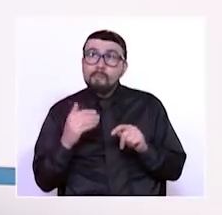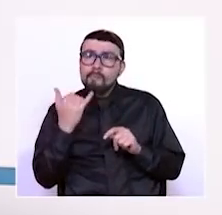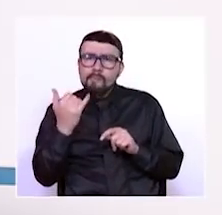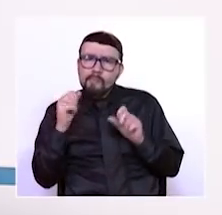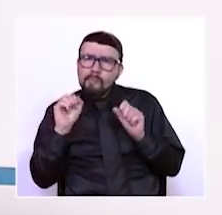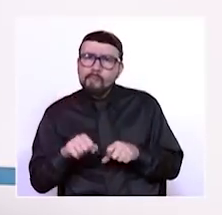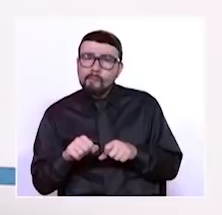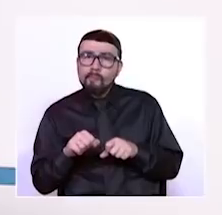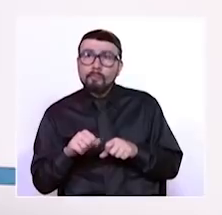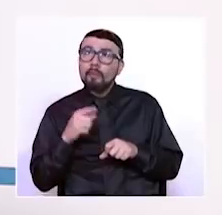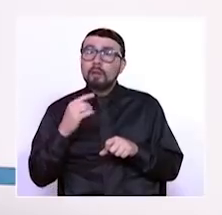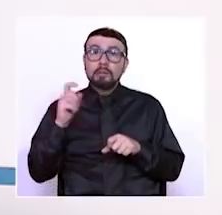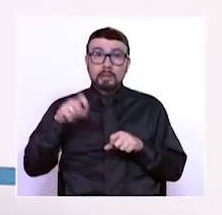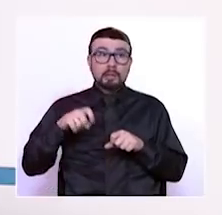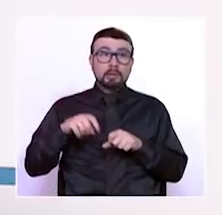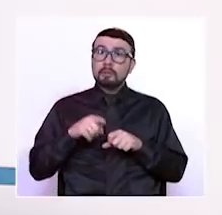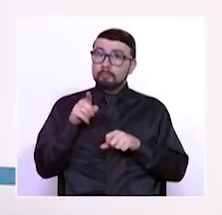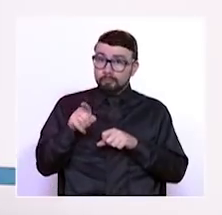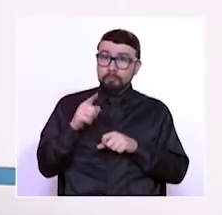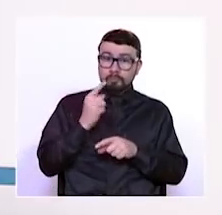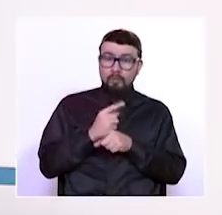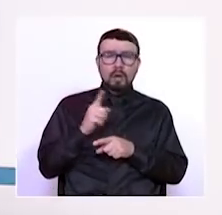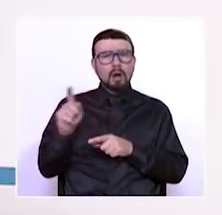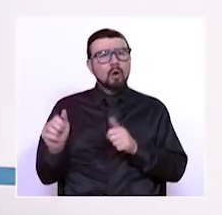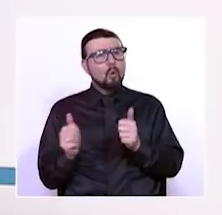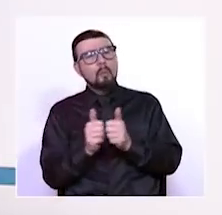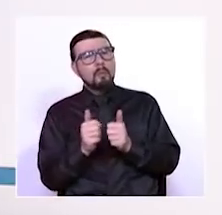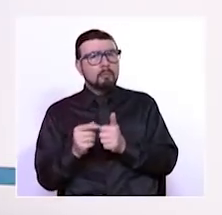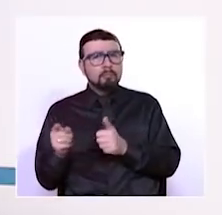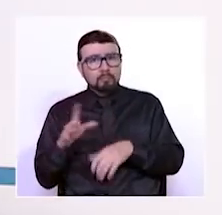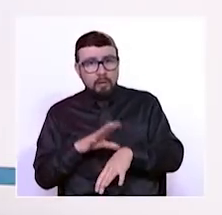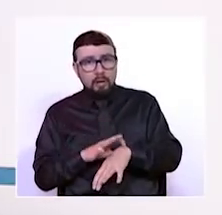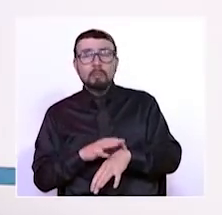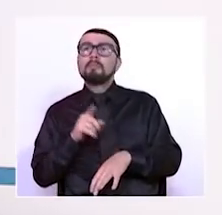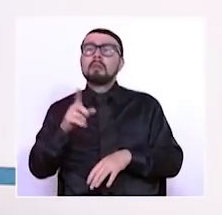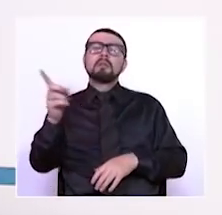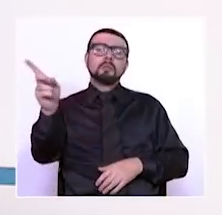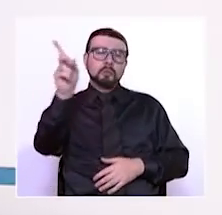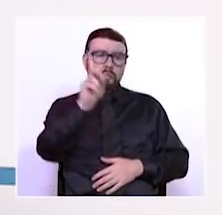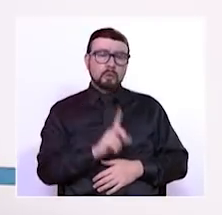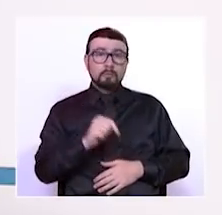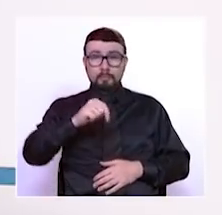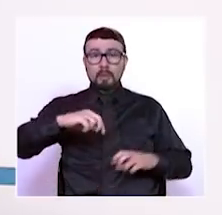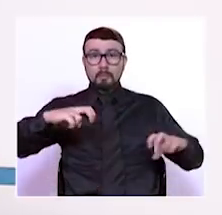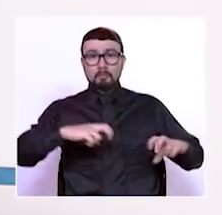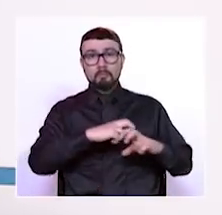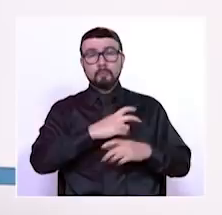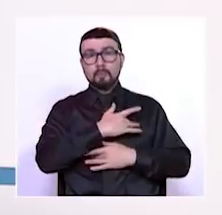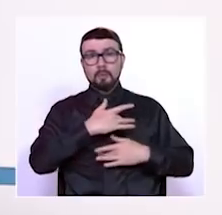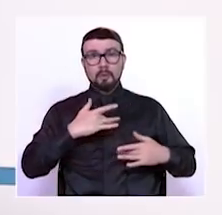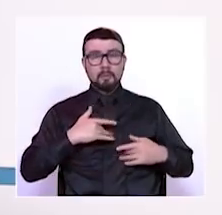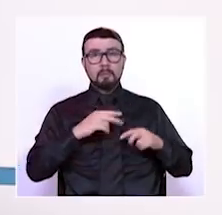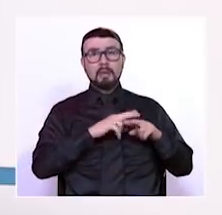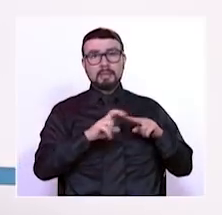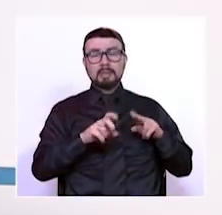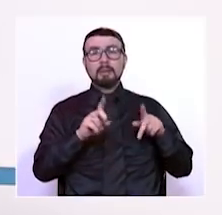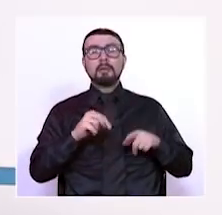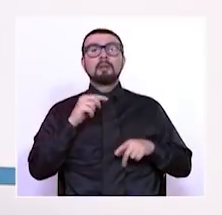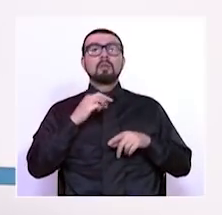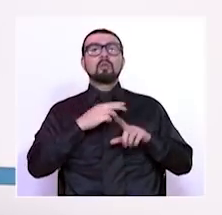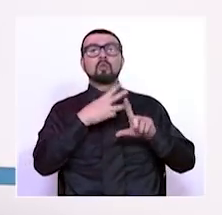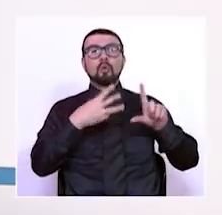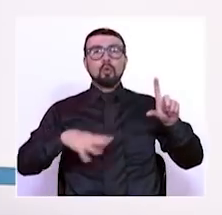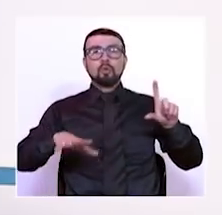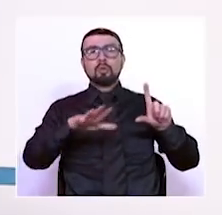pudieran o que necesiten este tipo de acompañamiento médico, él está en nuestros parques de la salud, en Manizales y en Dos Quebradas, pero